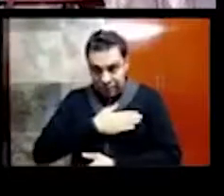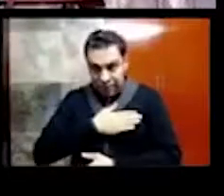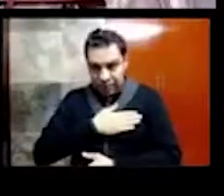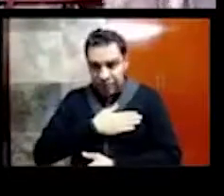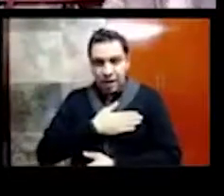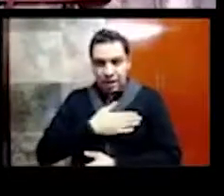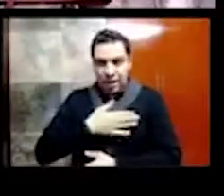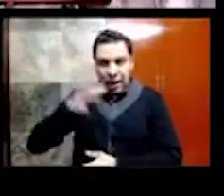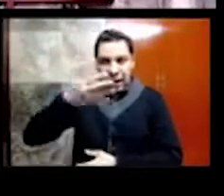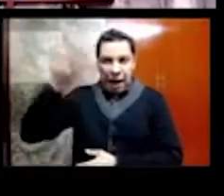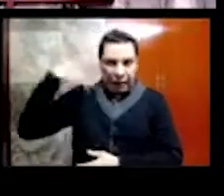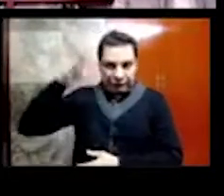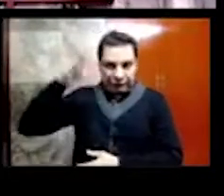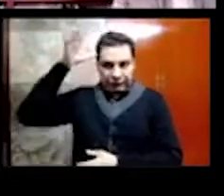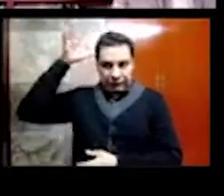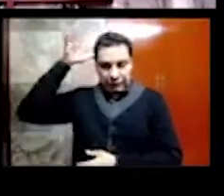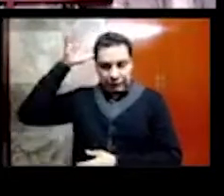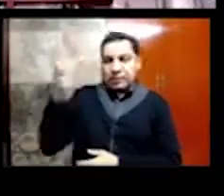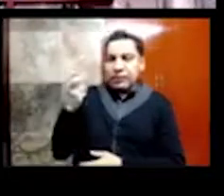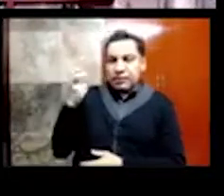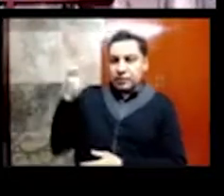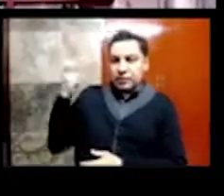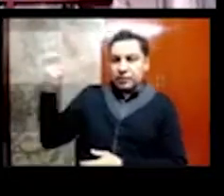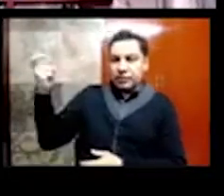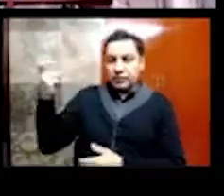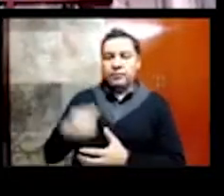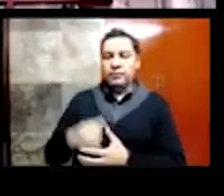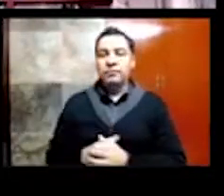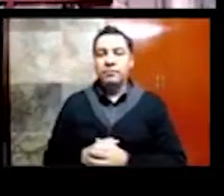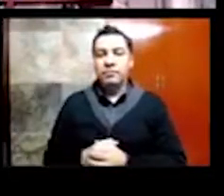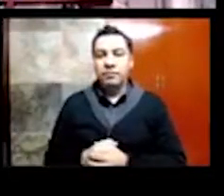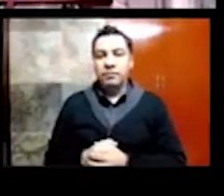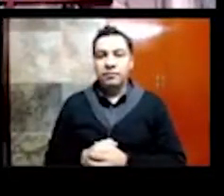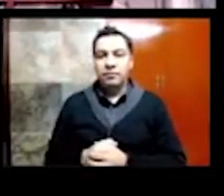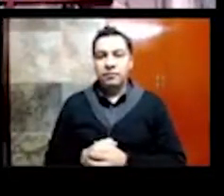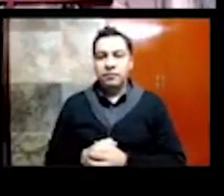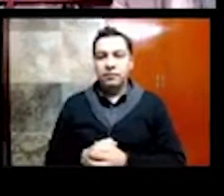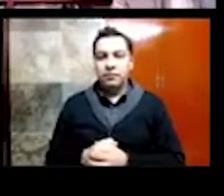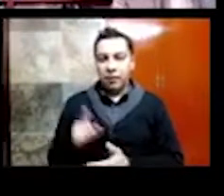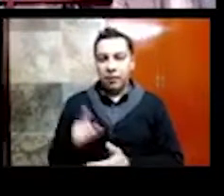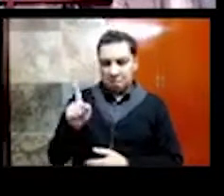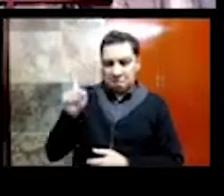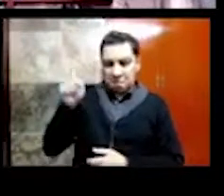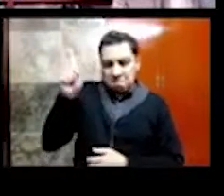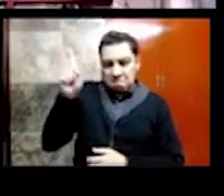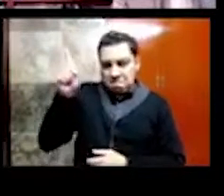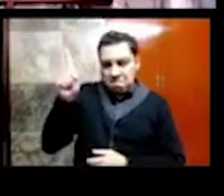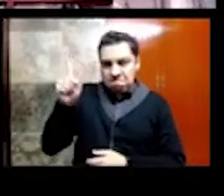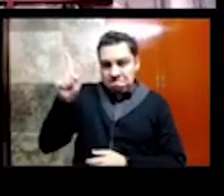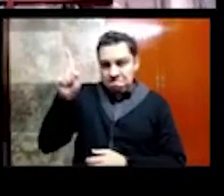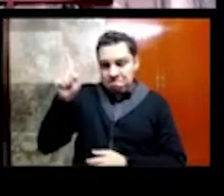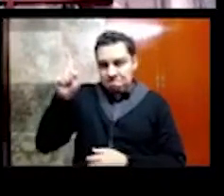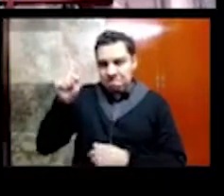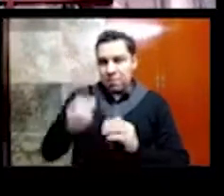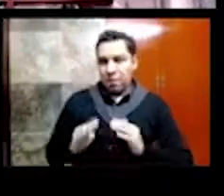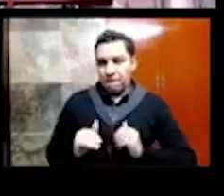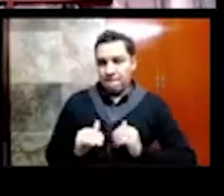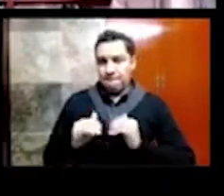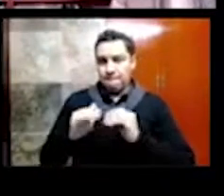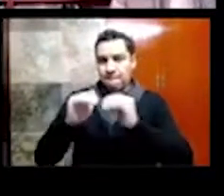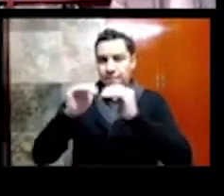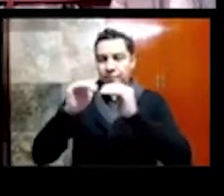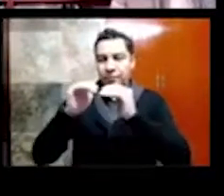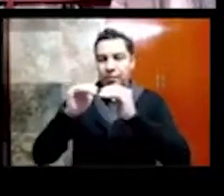¿no? Cuicuilco, abajo a la izquierda, como este portento de ciudad del formativo superior que fue